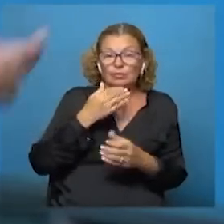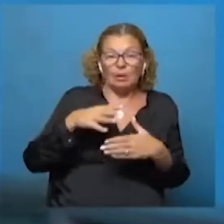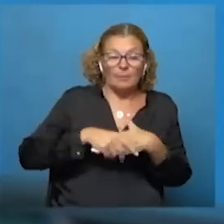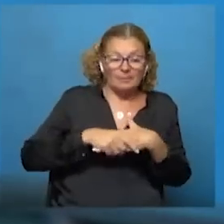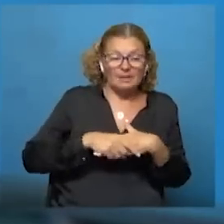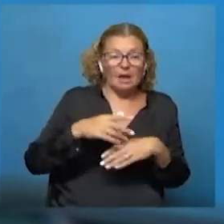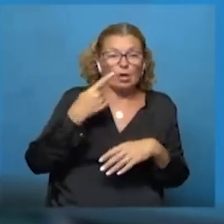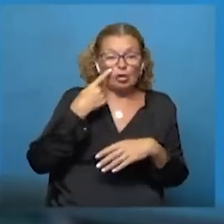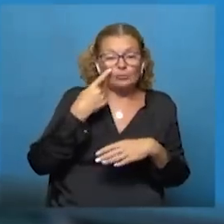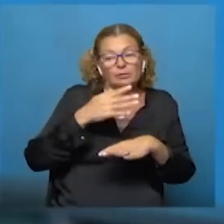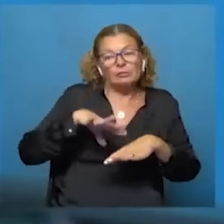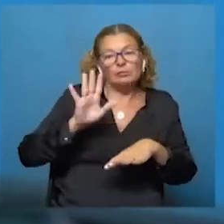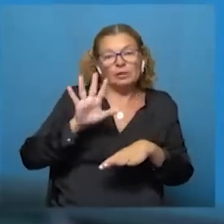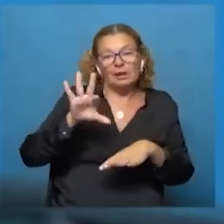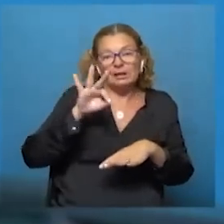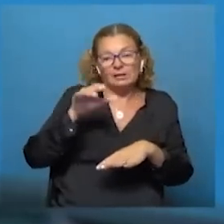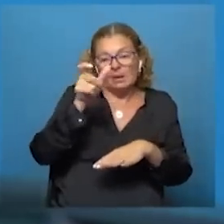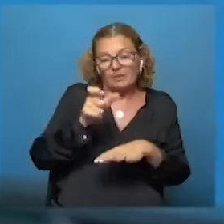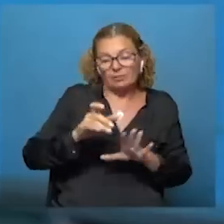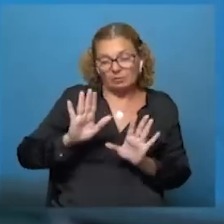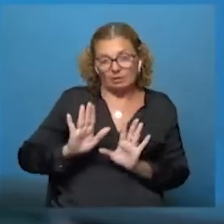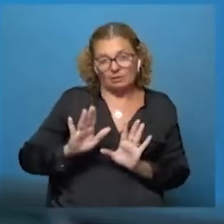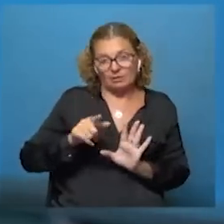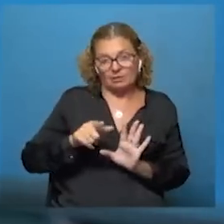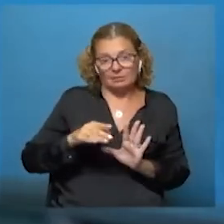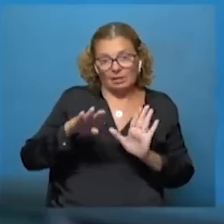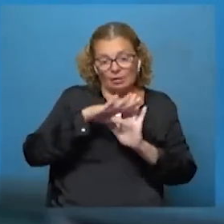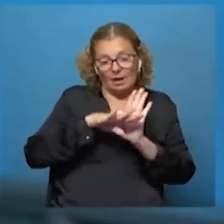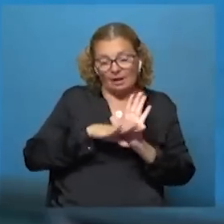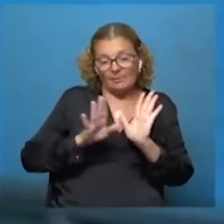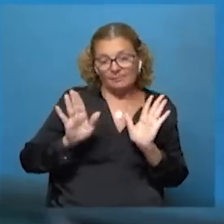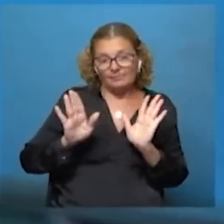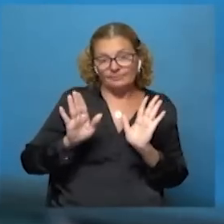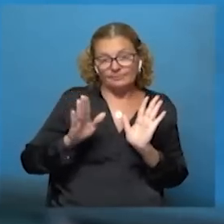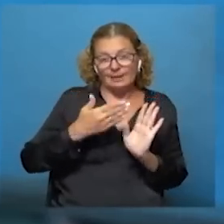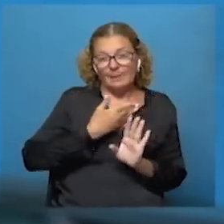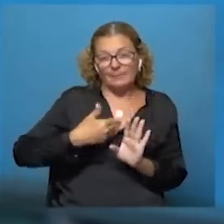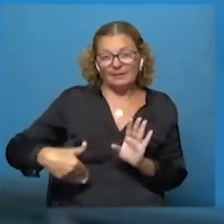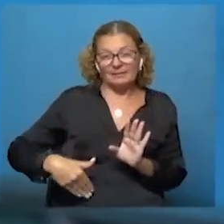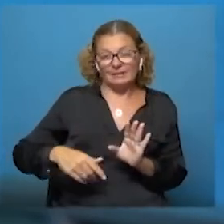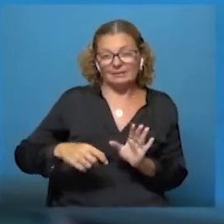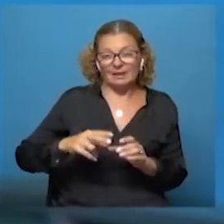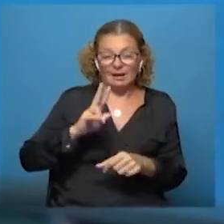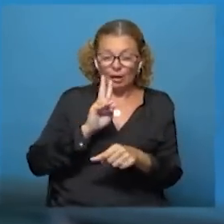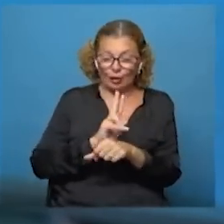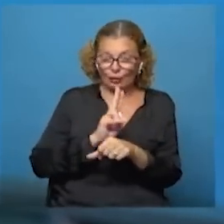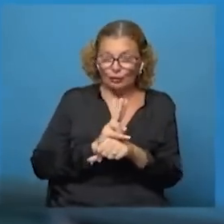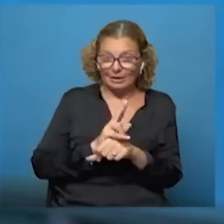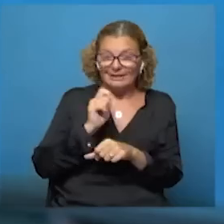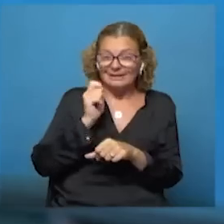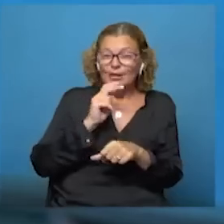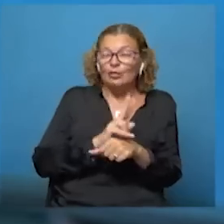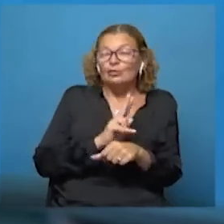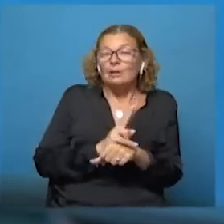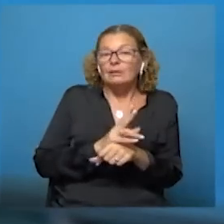amistad conocimiento o no Elige a esa persona bueno Estas son las reglas el presidente es el que lo controla Quién lo